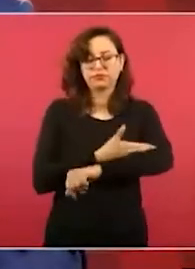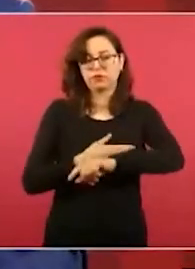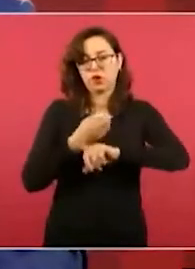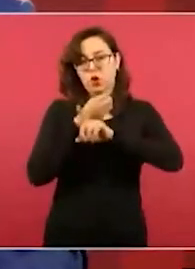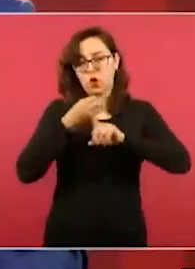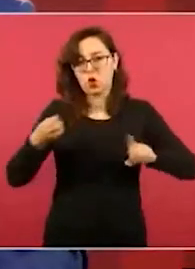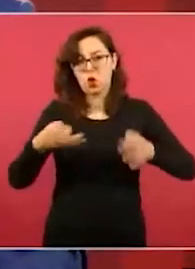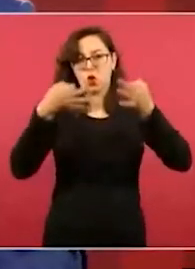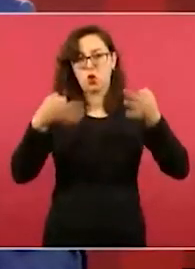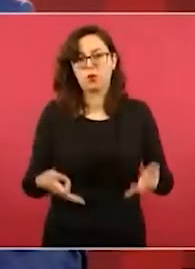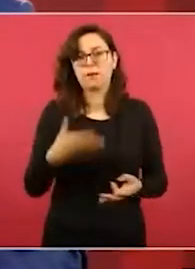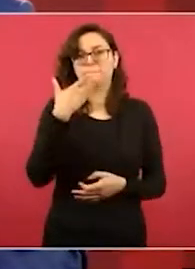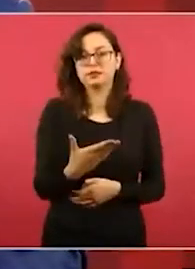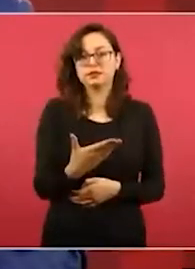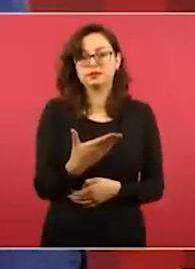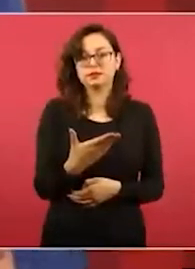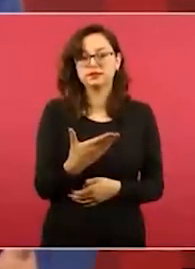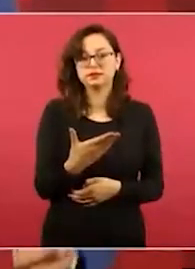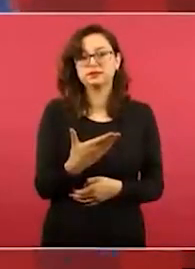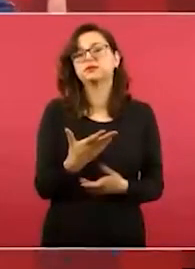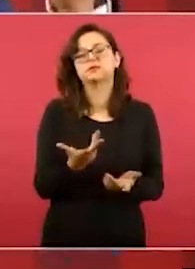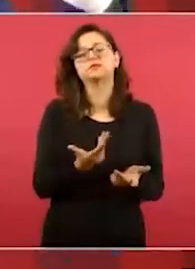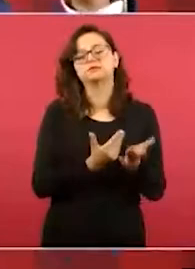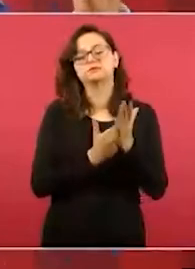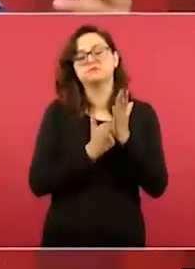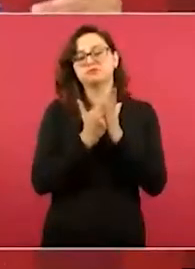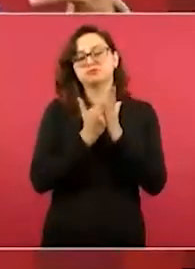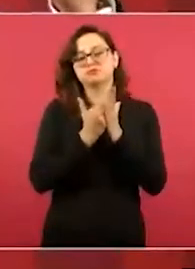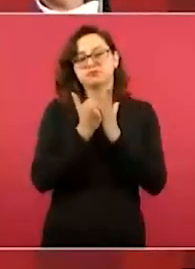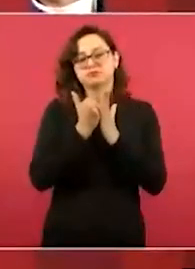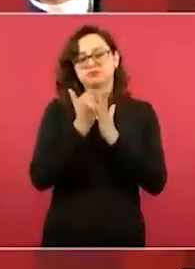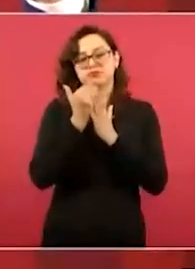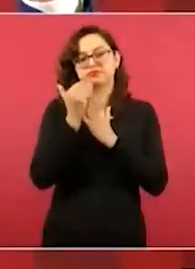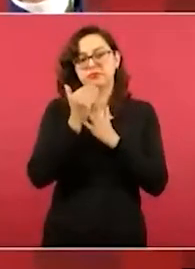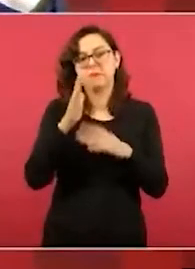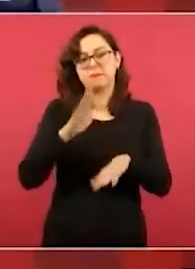estructurada la financiera, va a aumentar mucho, porque